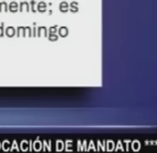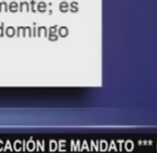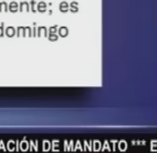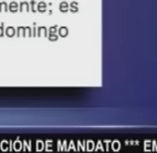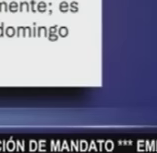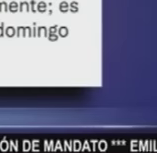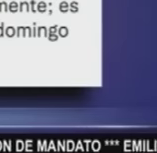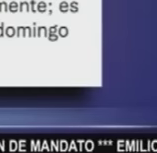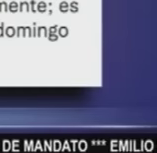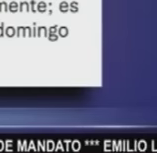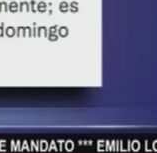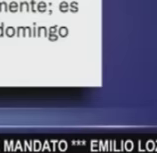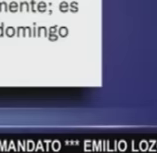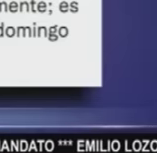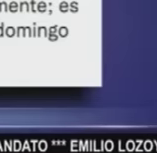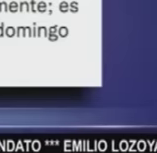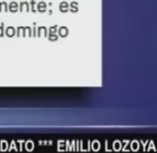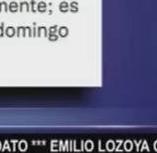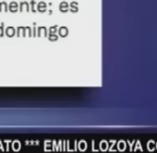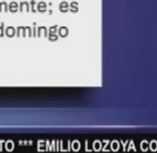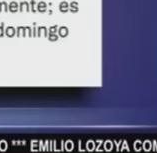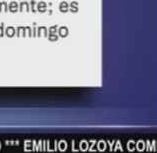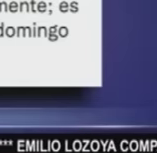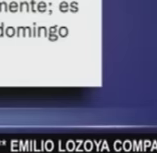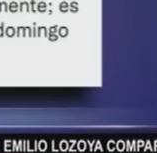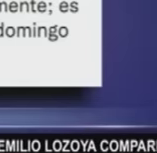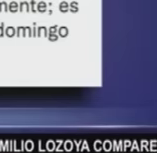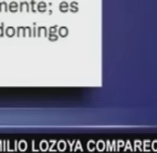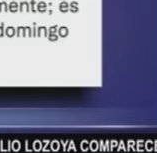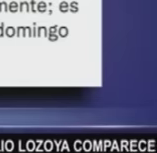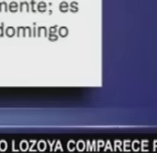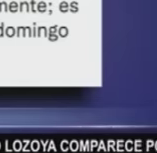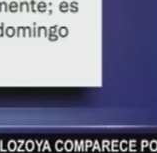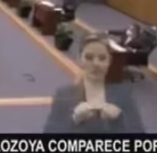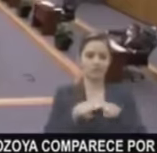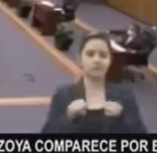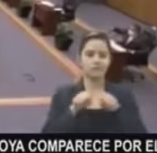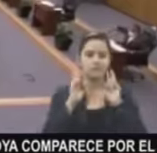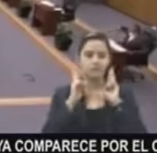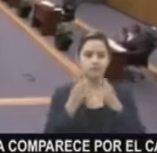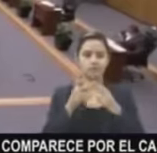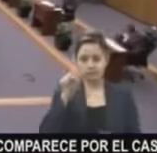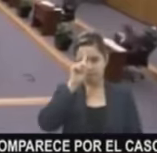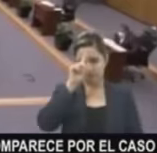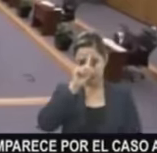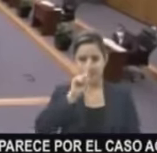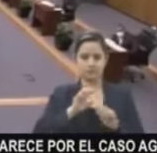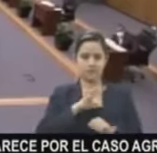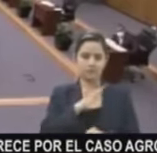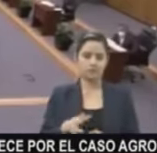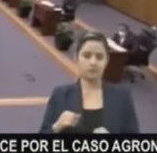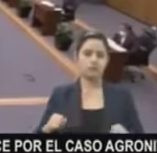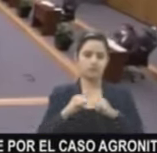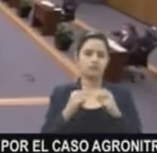por lo tanto el INE pide más tiempo para poder cotejar, validar todas las firmas del pueblo, de la ciudadanía,